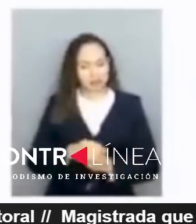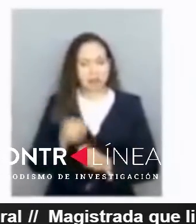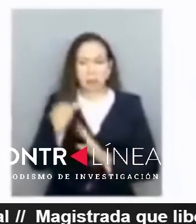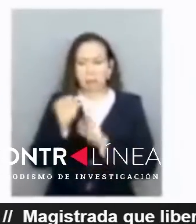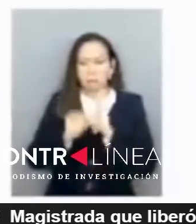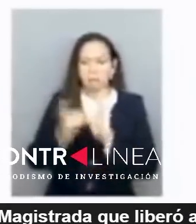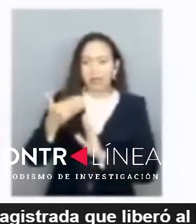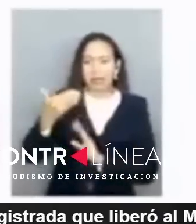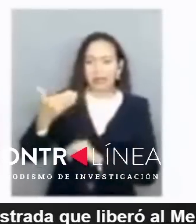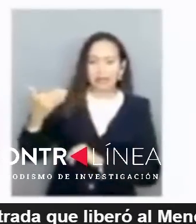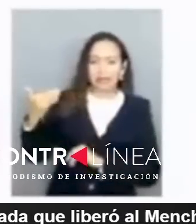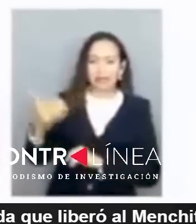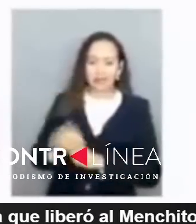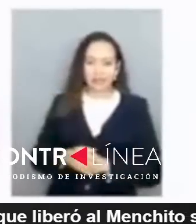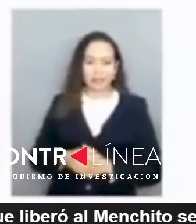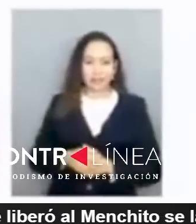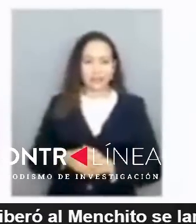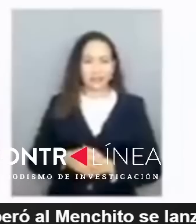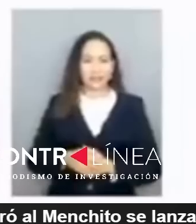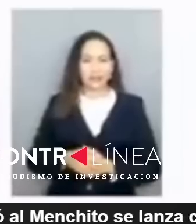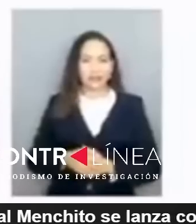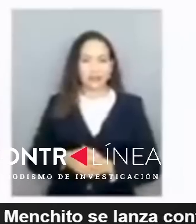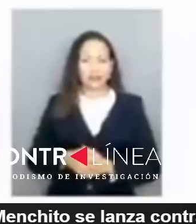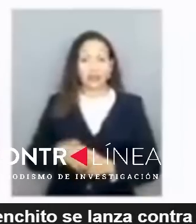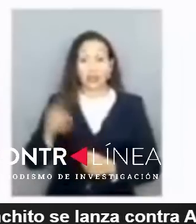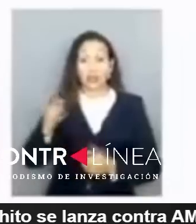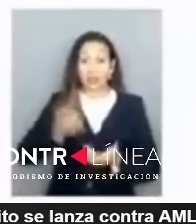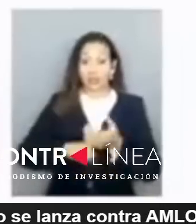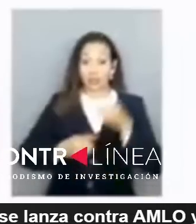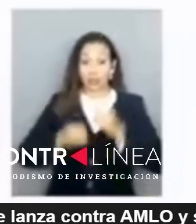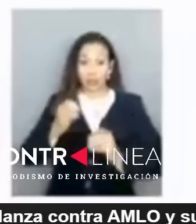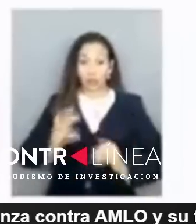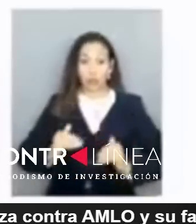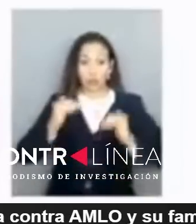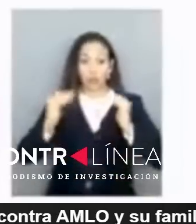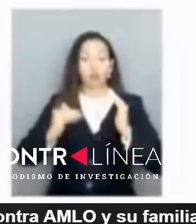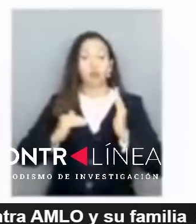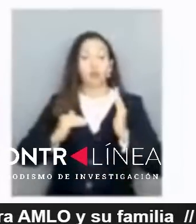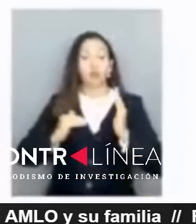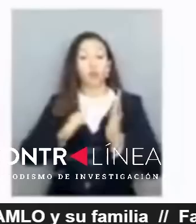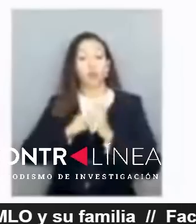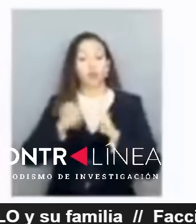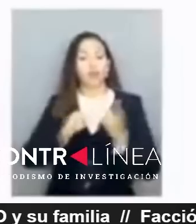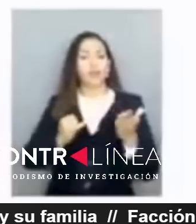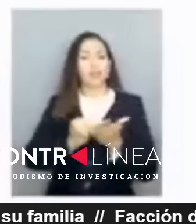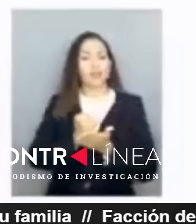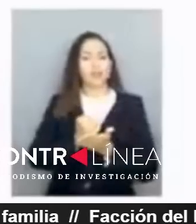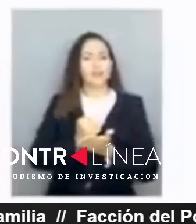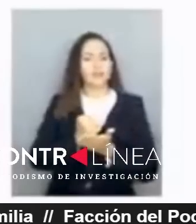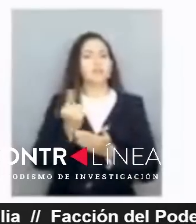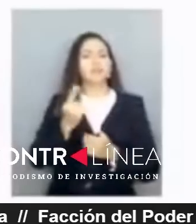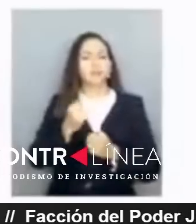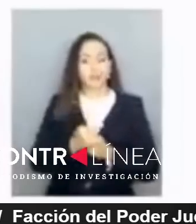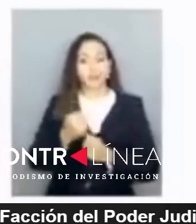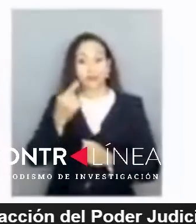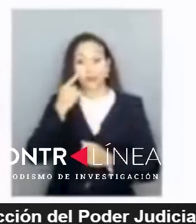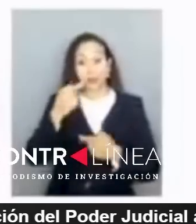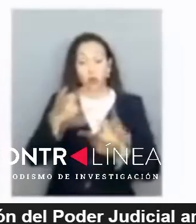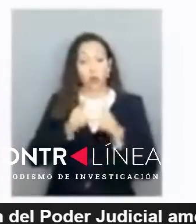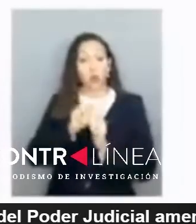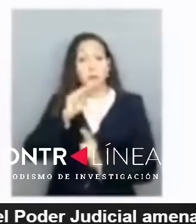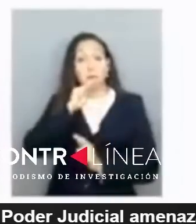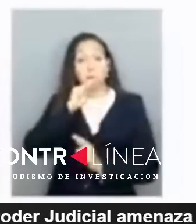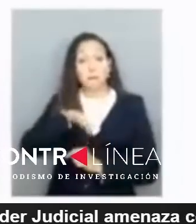meses recibimos en la Suprema Corte a un grupo de madres buscadoras provenientes de